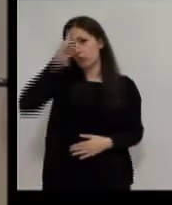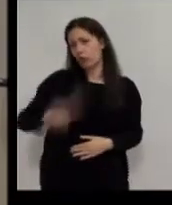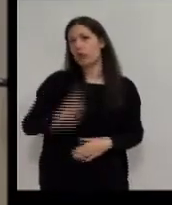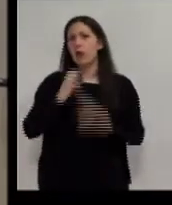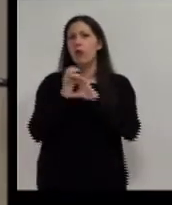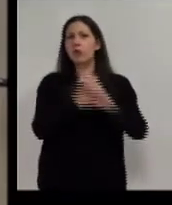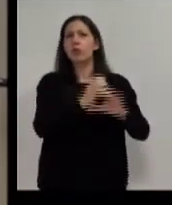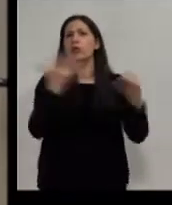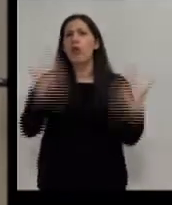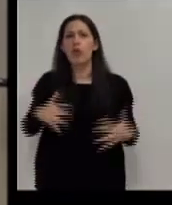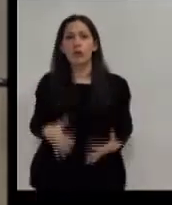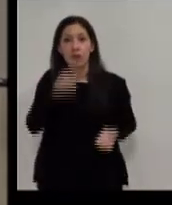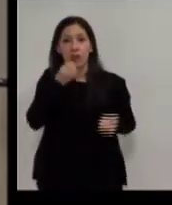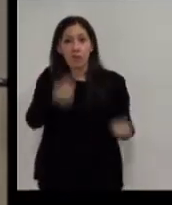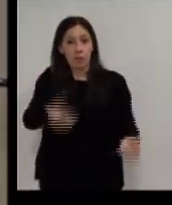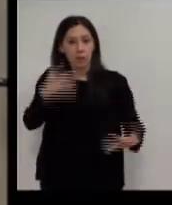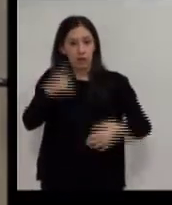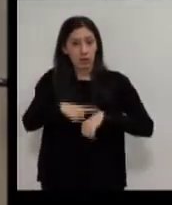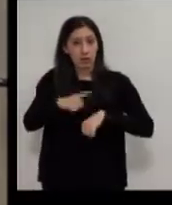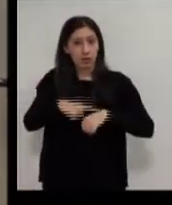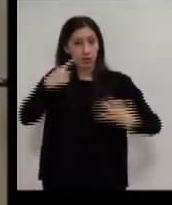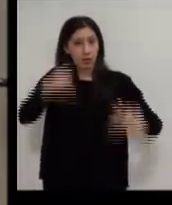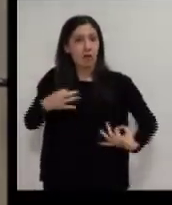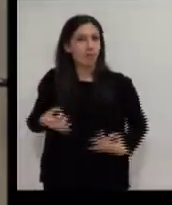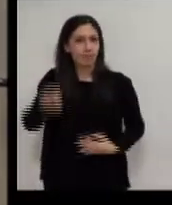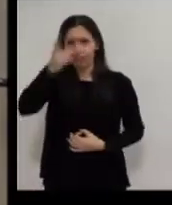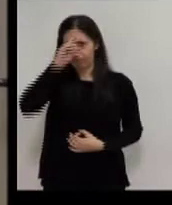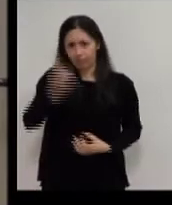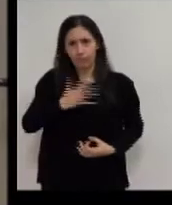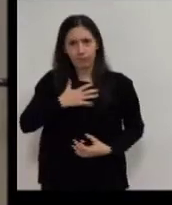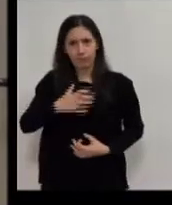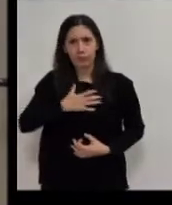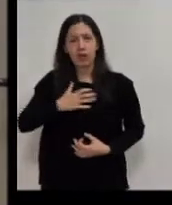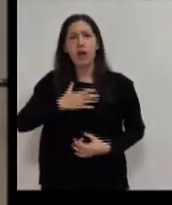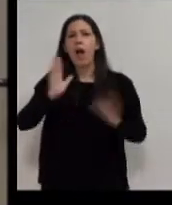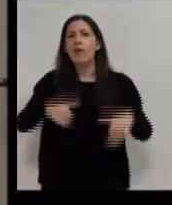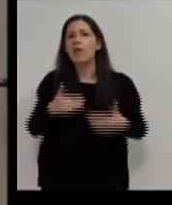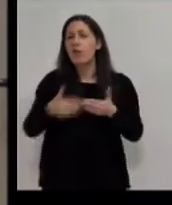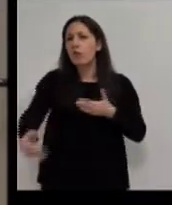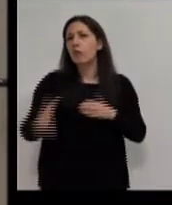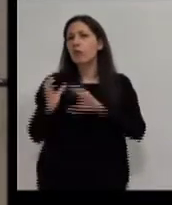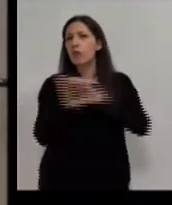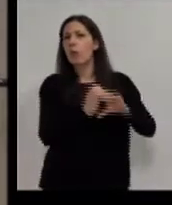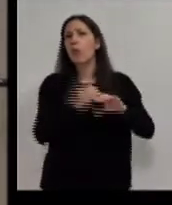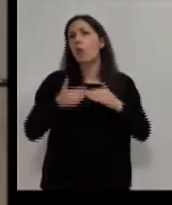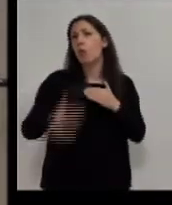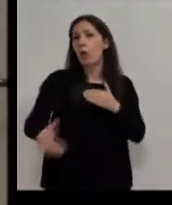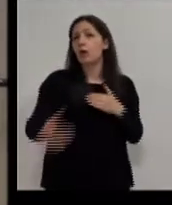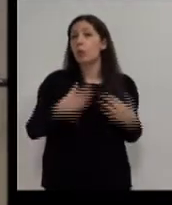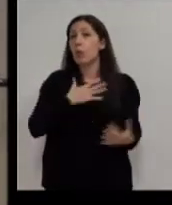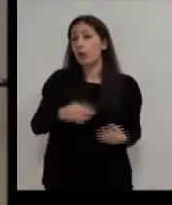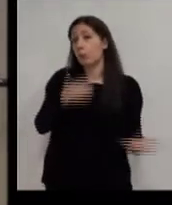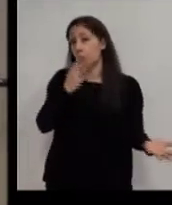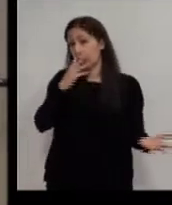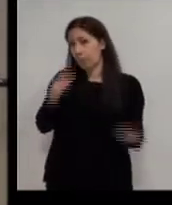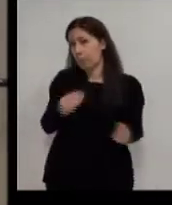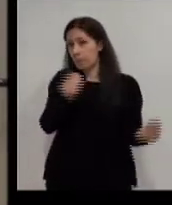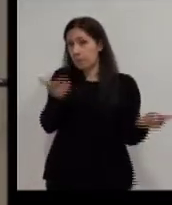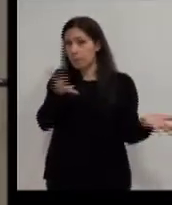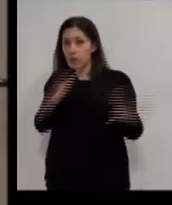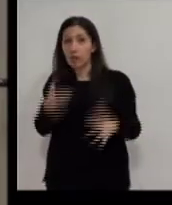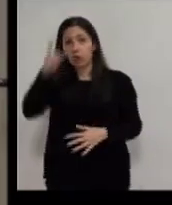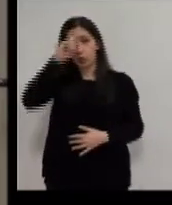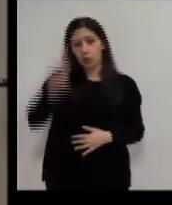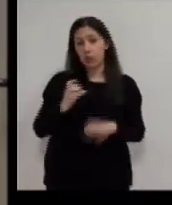estaban situados los autobuses, no podíamos informar en tiempo real y teníamos que decir, ¿cuándo viene la próxima expedición? Pues teníamos que dar la información nominal, pero no la